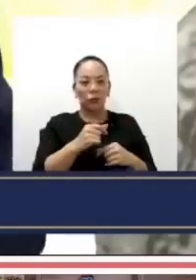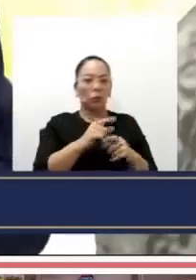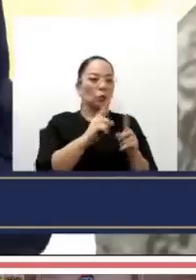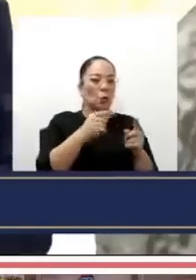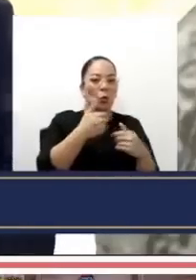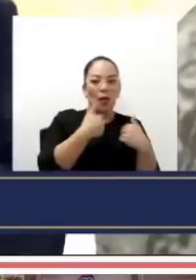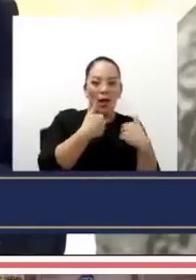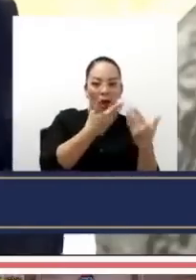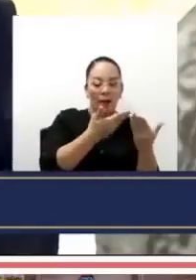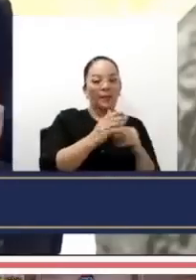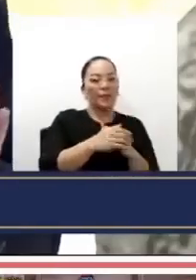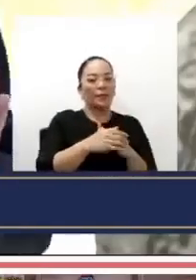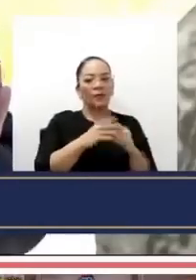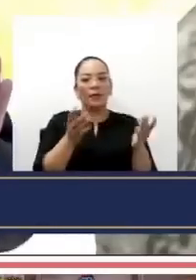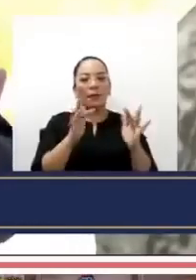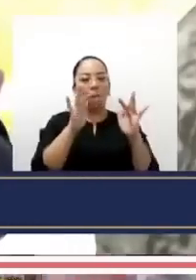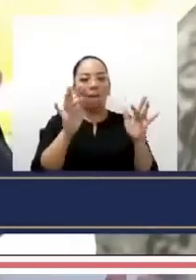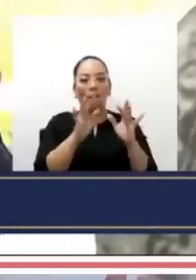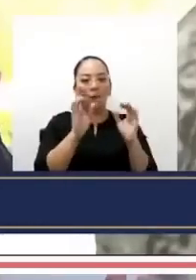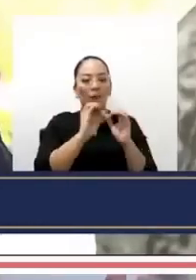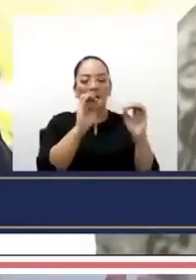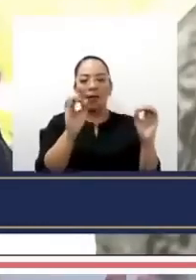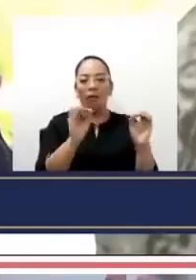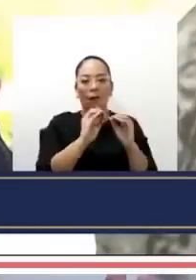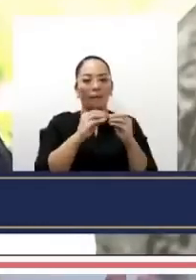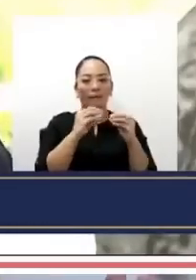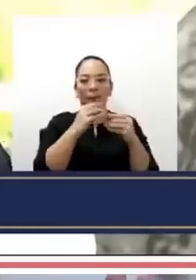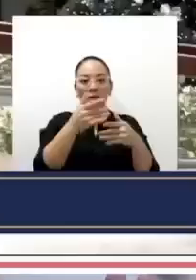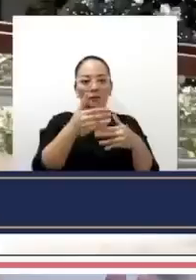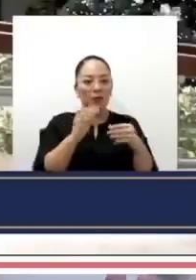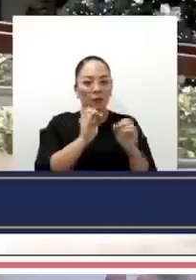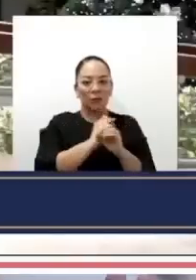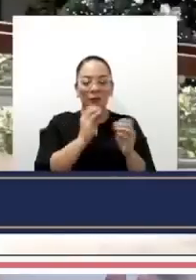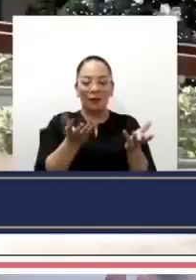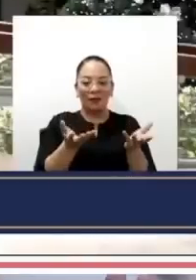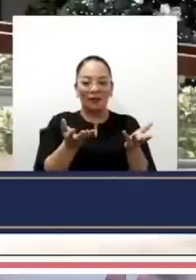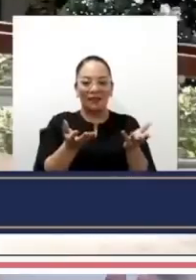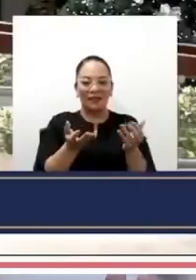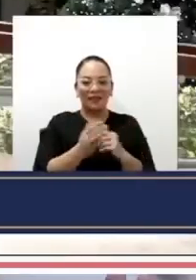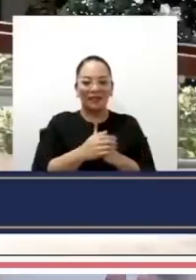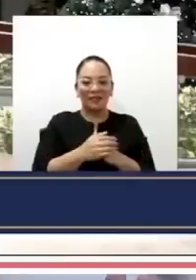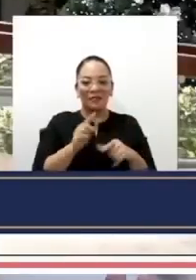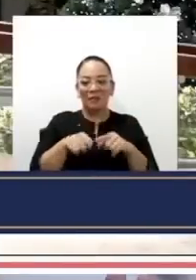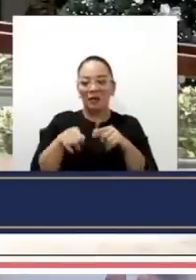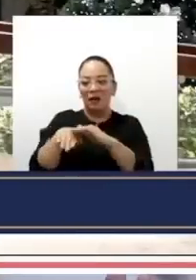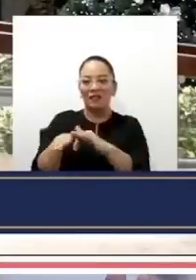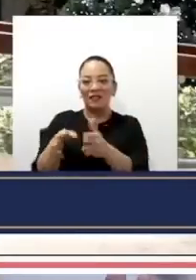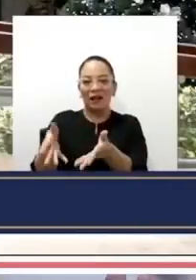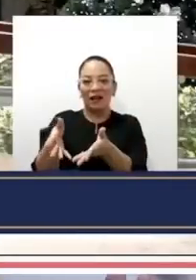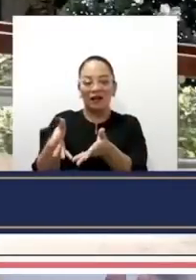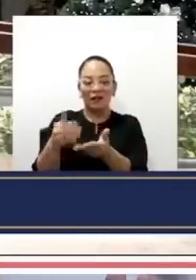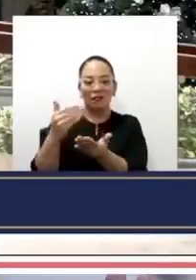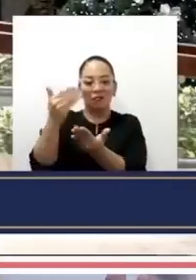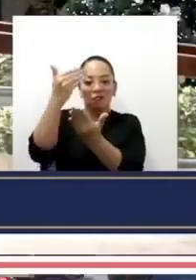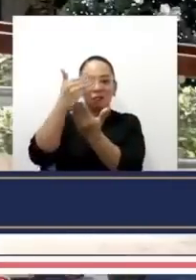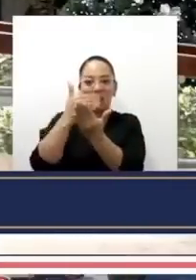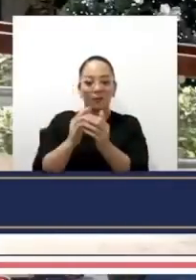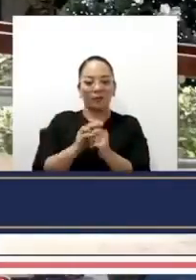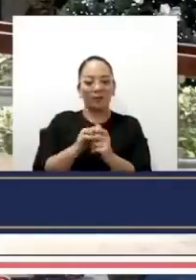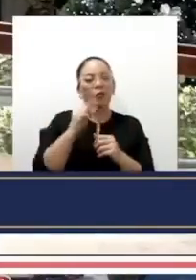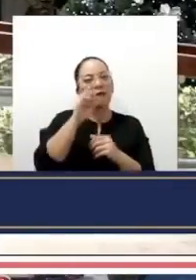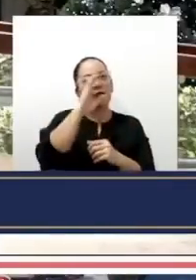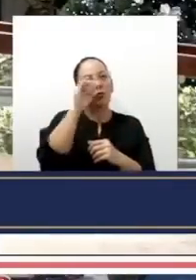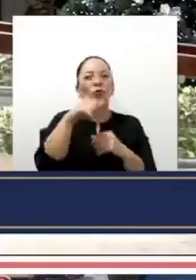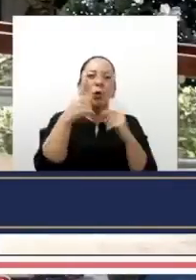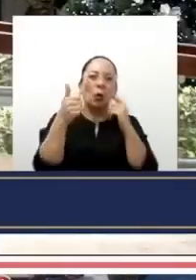presupuestado, y no hay absolutamente nada más en el expediente. Pero ahí está haciendo bulto. Ahorita voy a buscar otro sinónimo porque puede